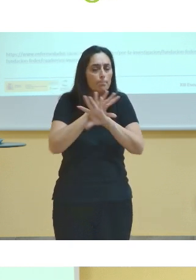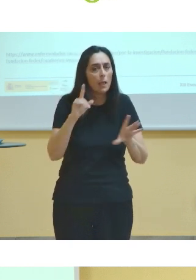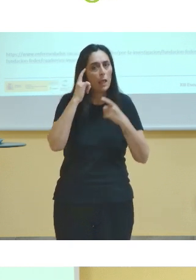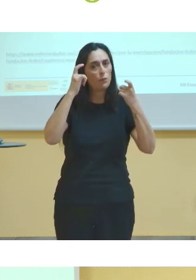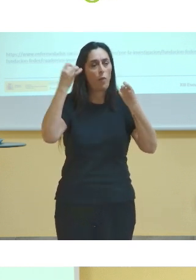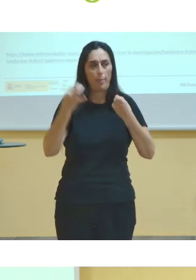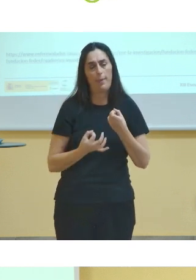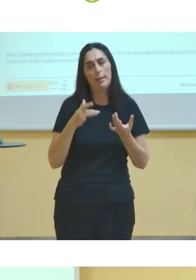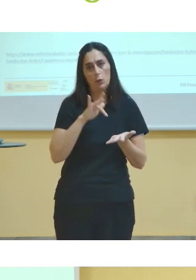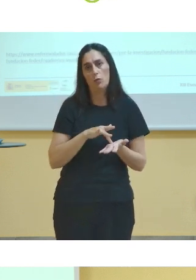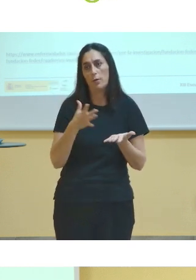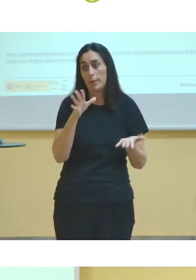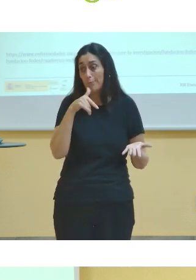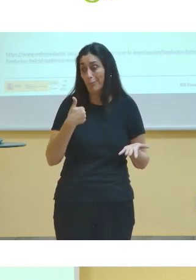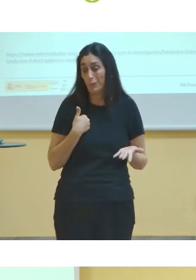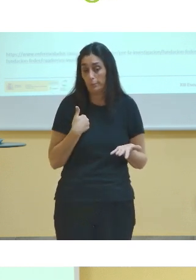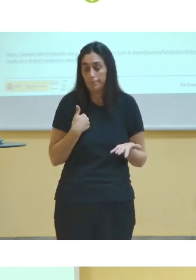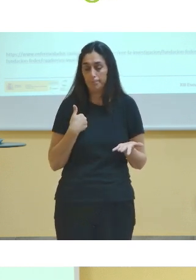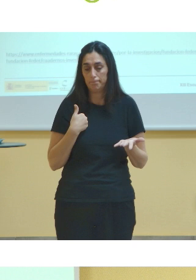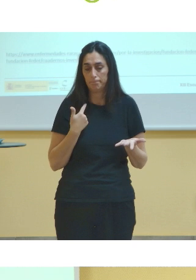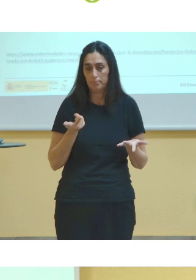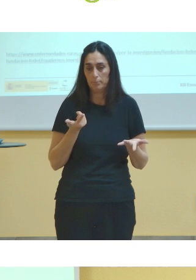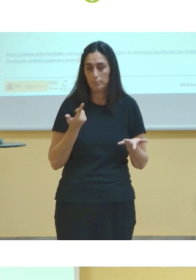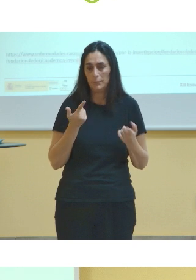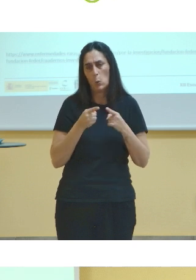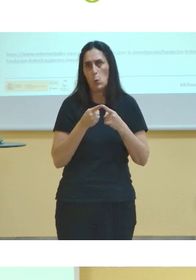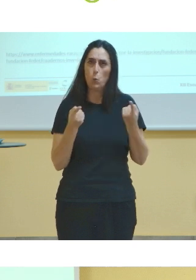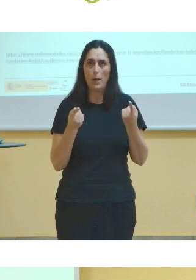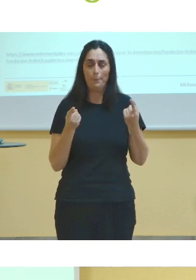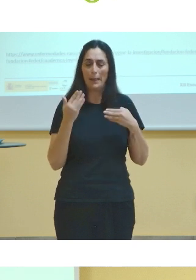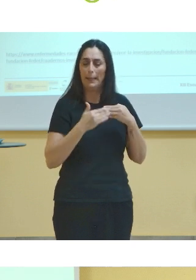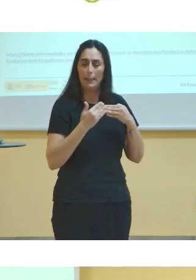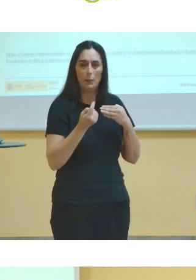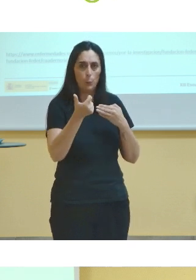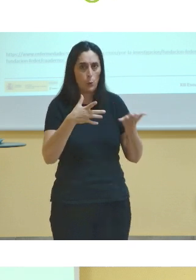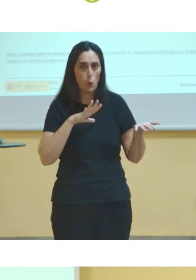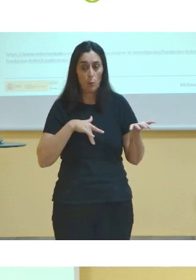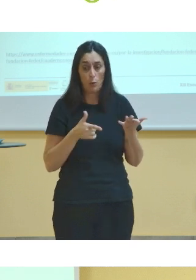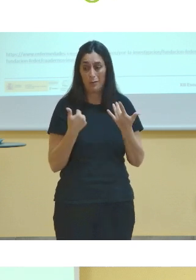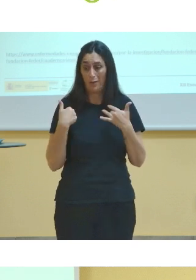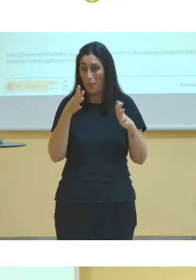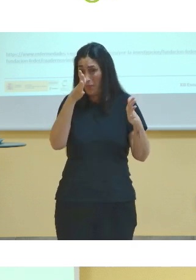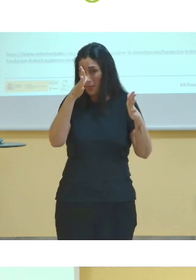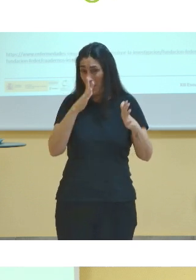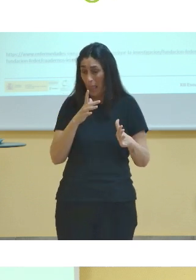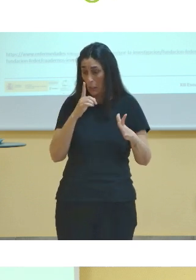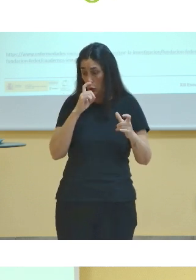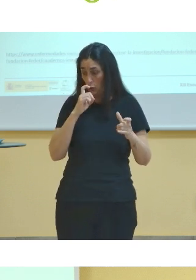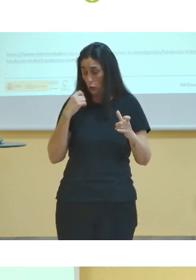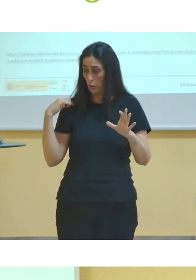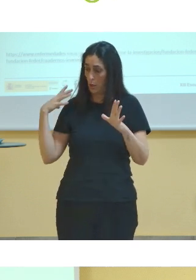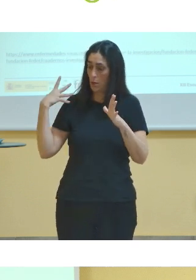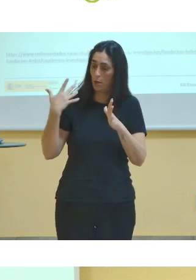divulgación, porque desde, digamos, por acotarlo de alguna manera, desde el último decenio del siglo pasado,